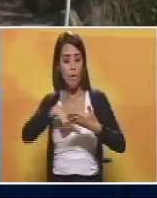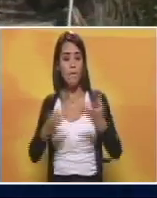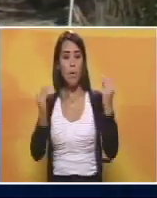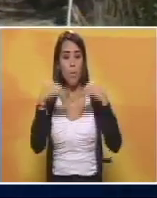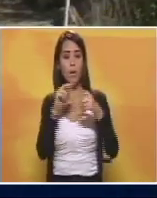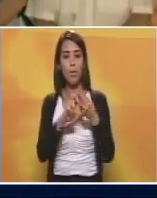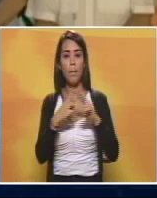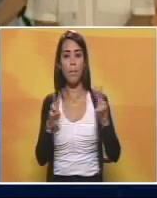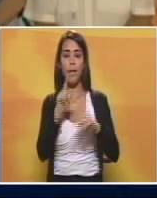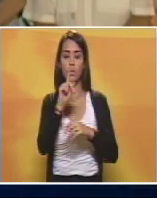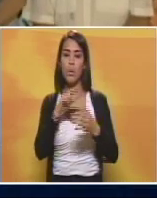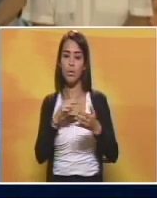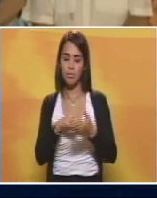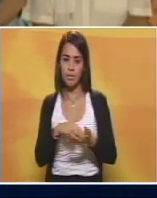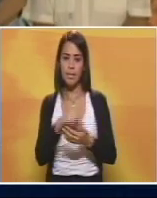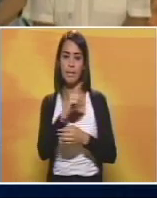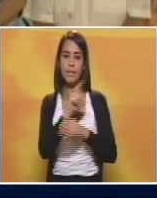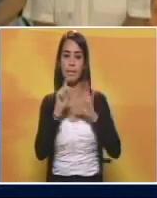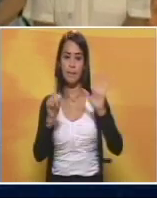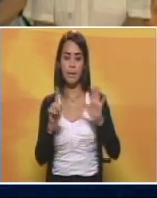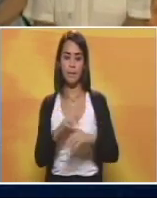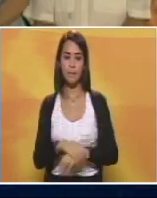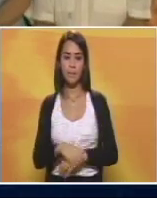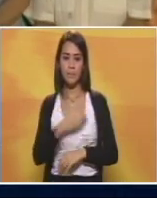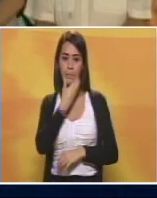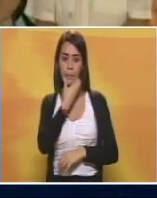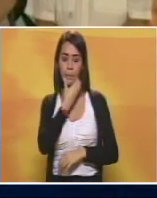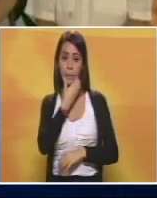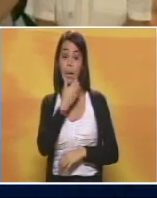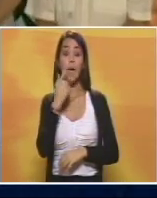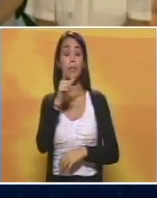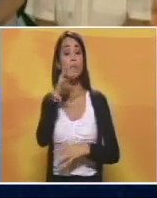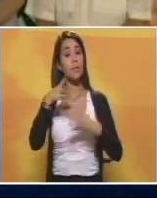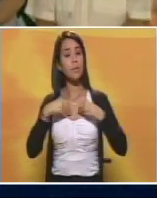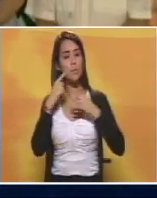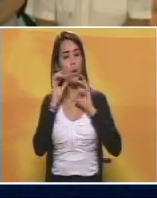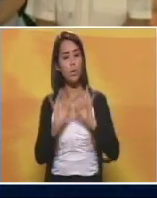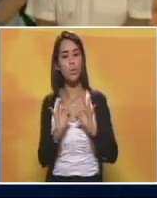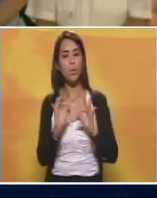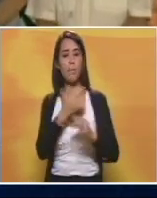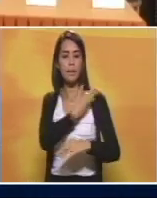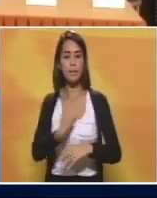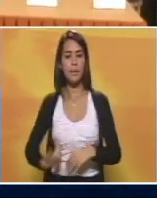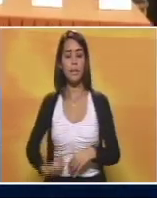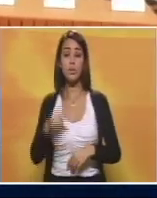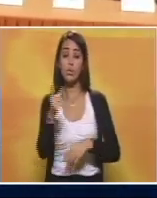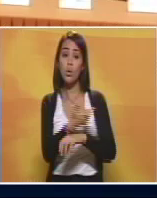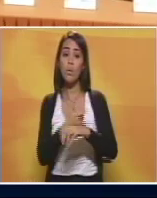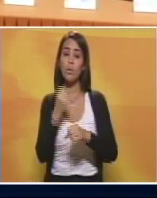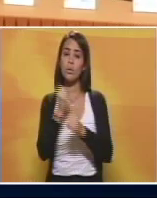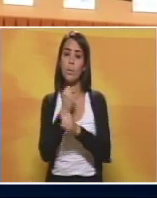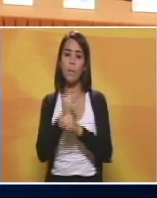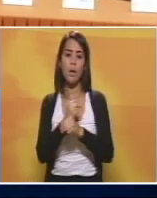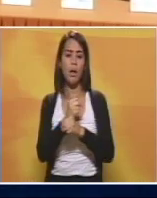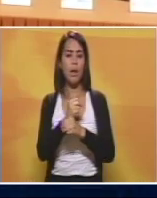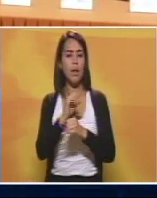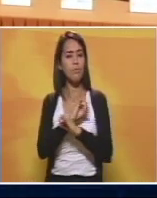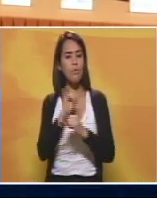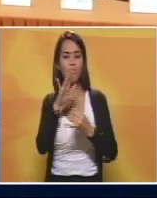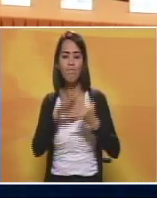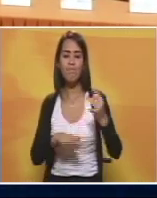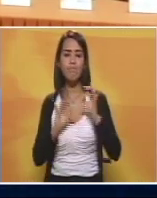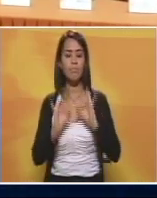de paz de 2016 así lo reconoció el presidente juan manuel santos quien aseguró que su gobierno trabajará hasta el fin de su gestión